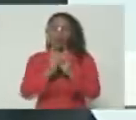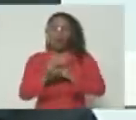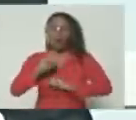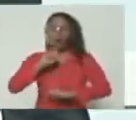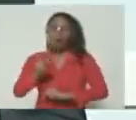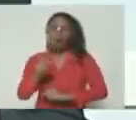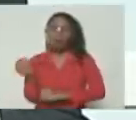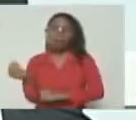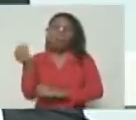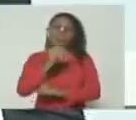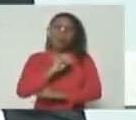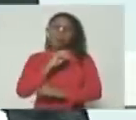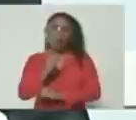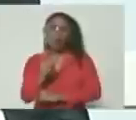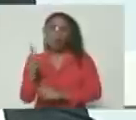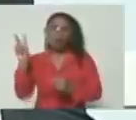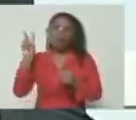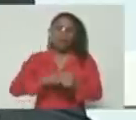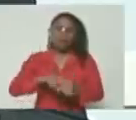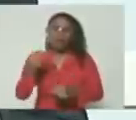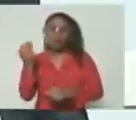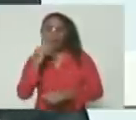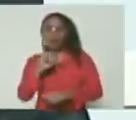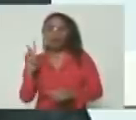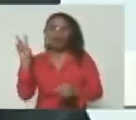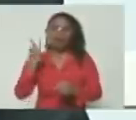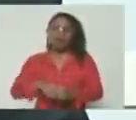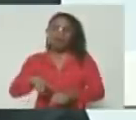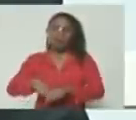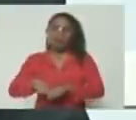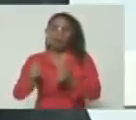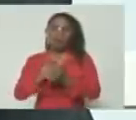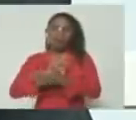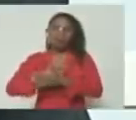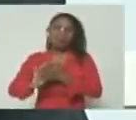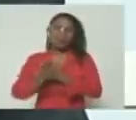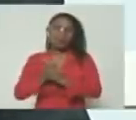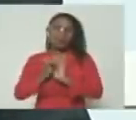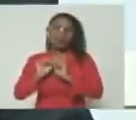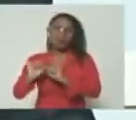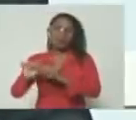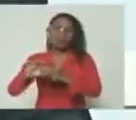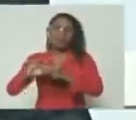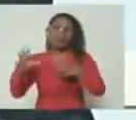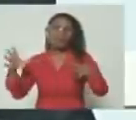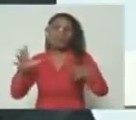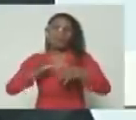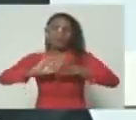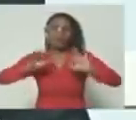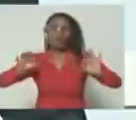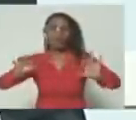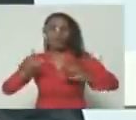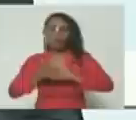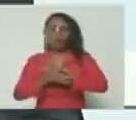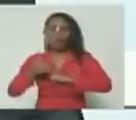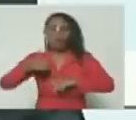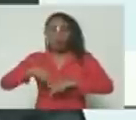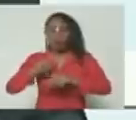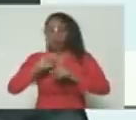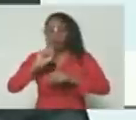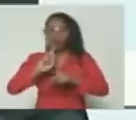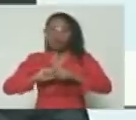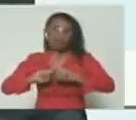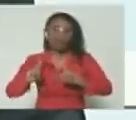más odio, violencia por más violencia. Y nosotros rompimos con eso, con esas cadenas. Y hoy no es distinta la postura que